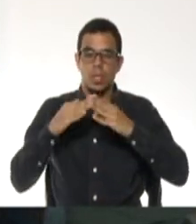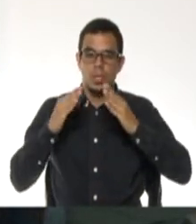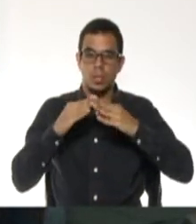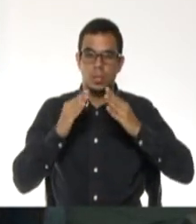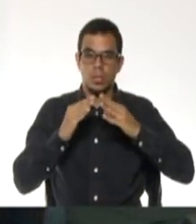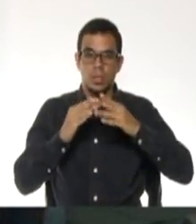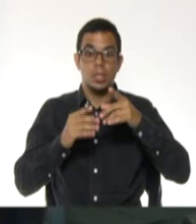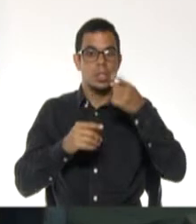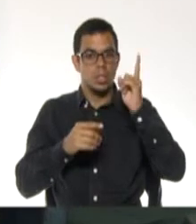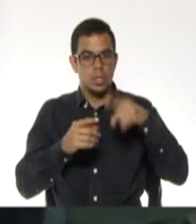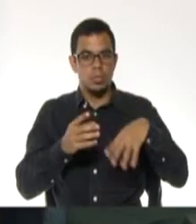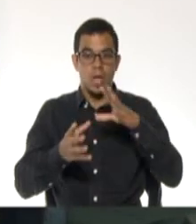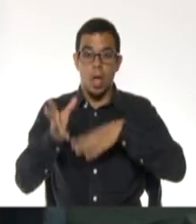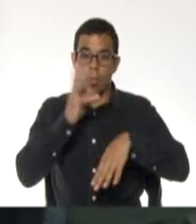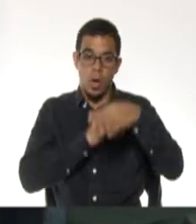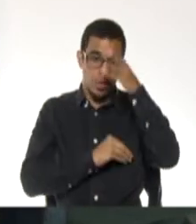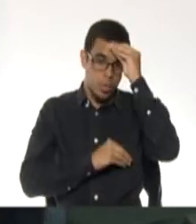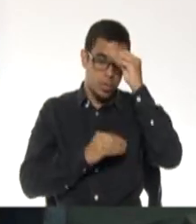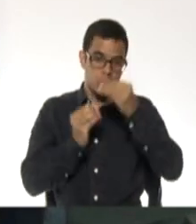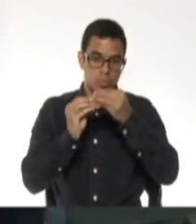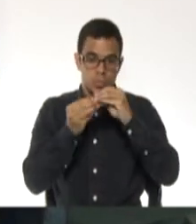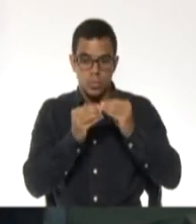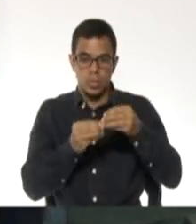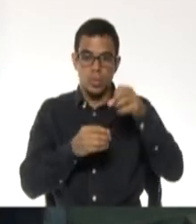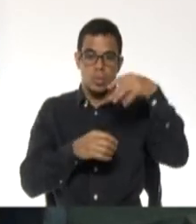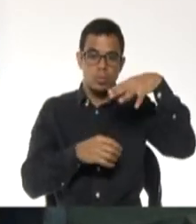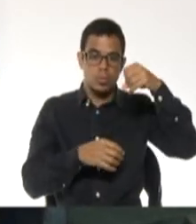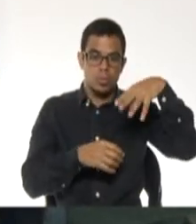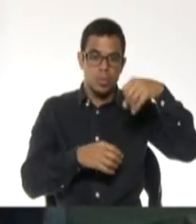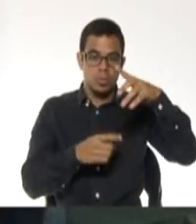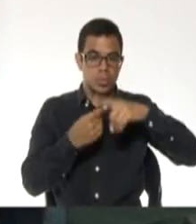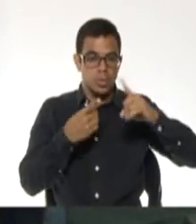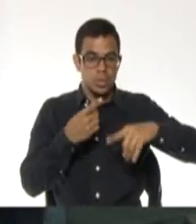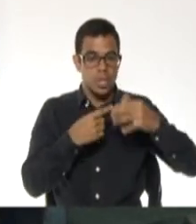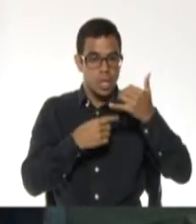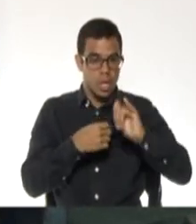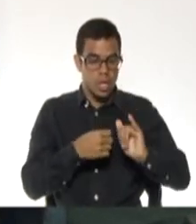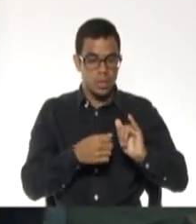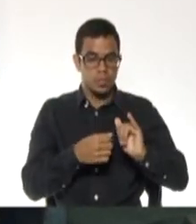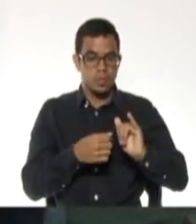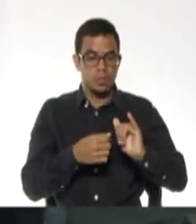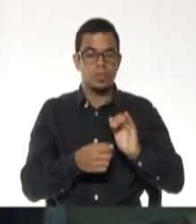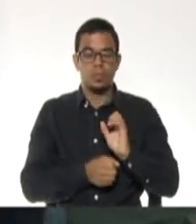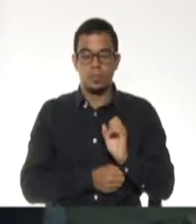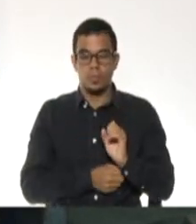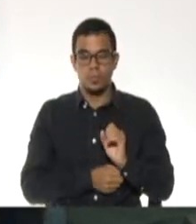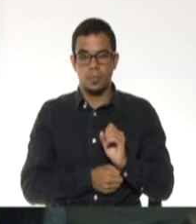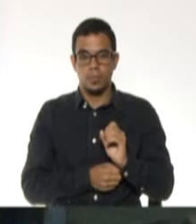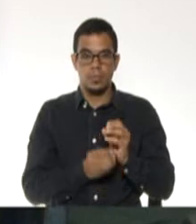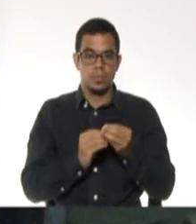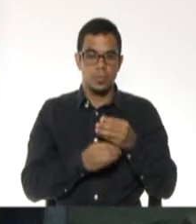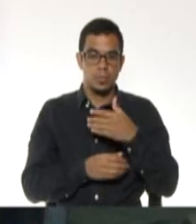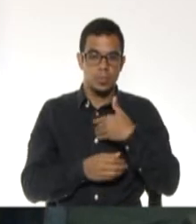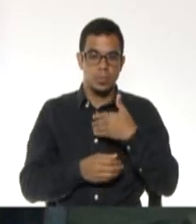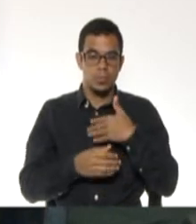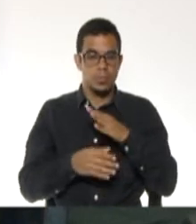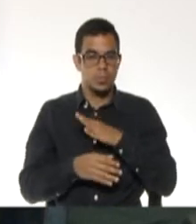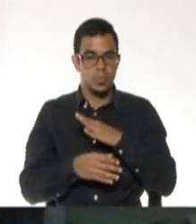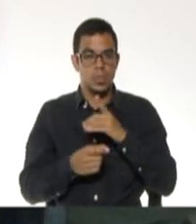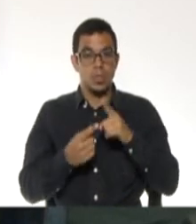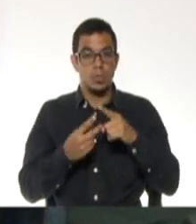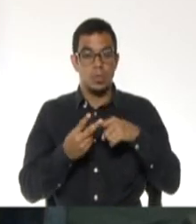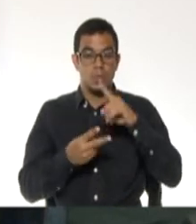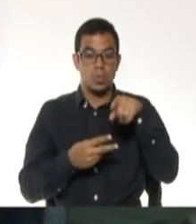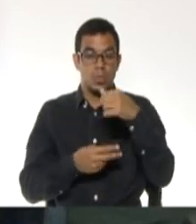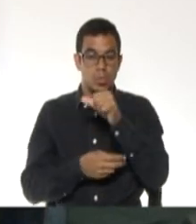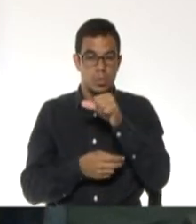hacer incluso hasta nuestro probador eléctrico casero. Para la siguiente semana también tenemos un tema bastante interesante. Recuerden